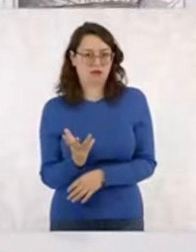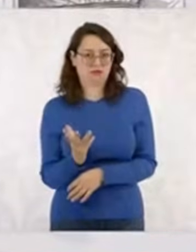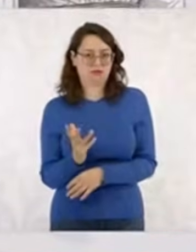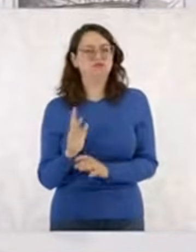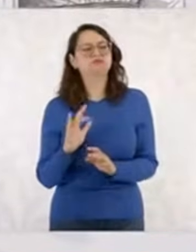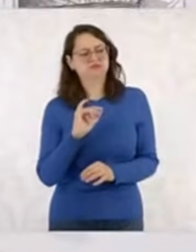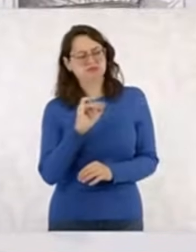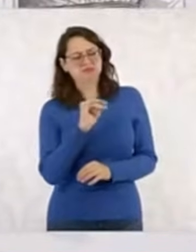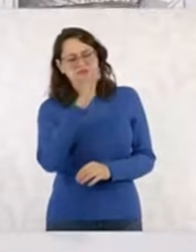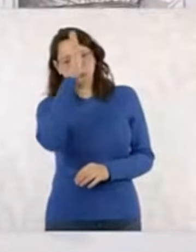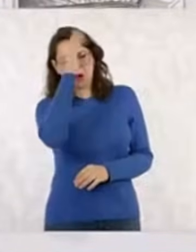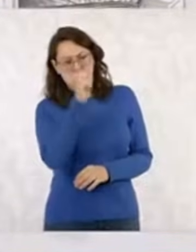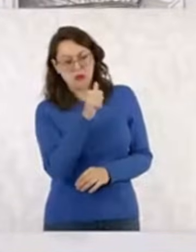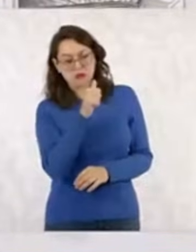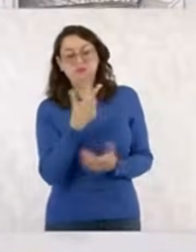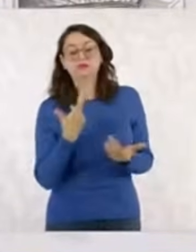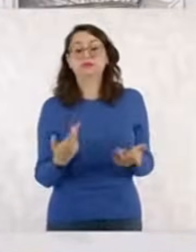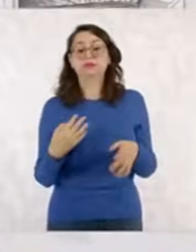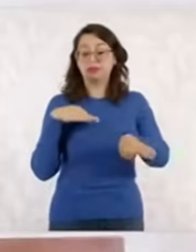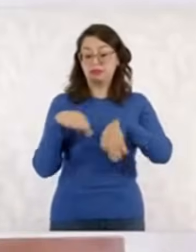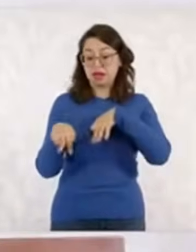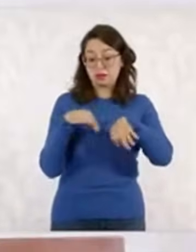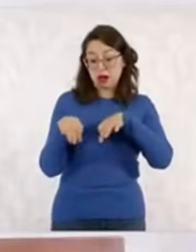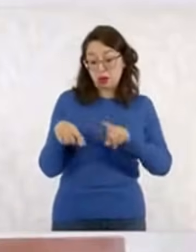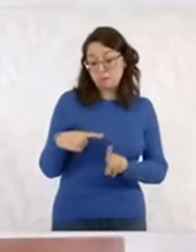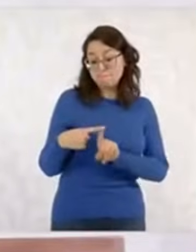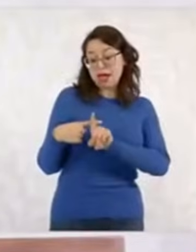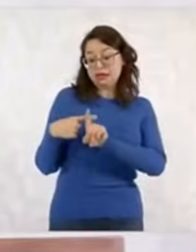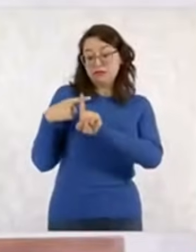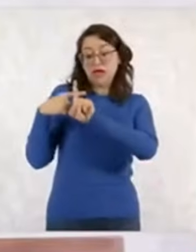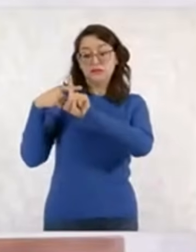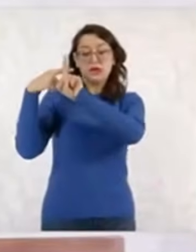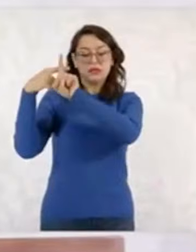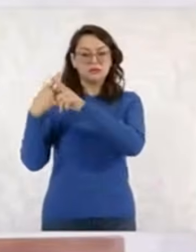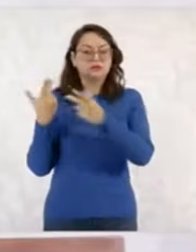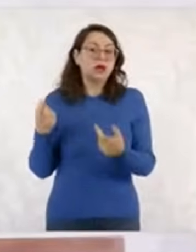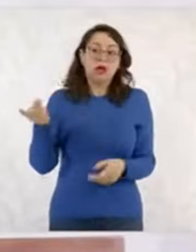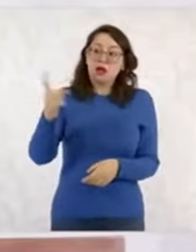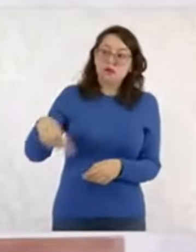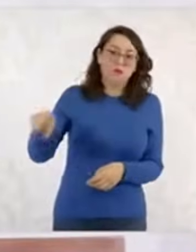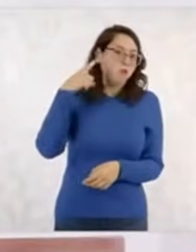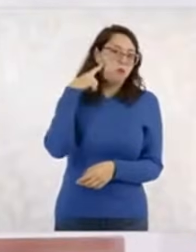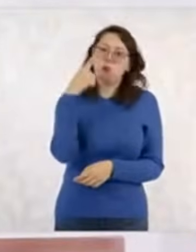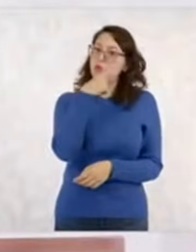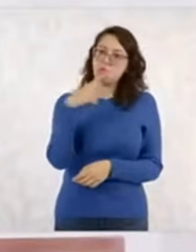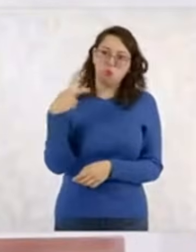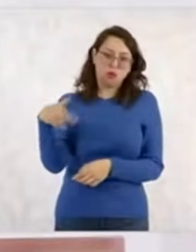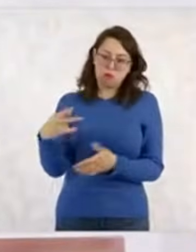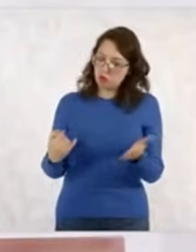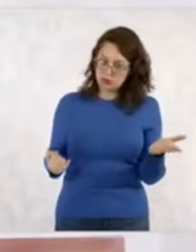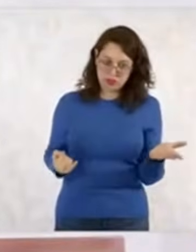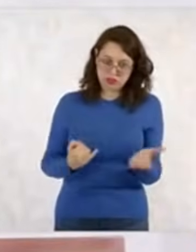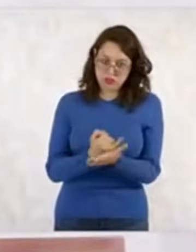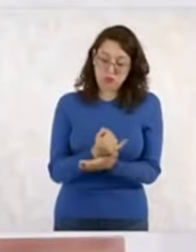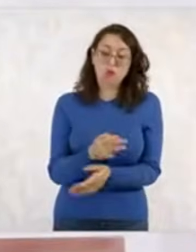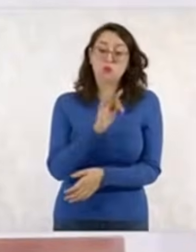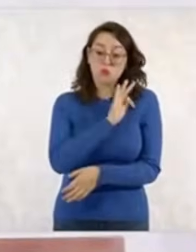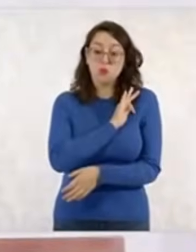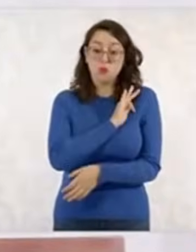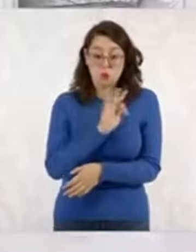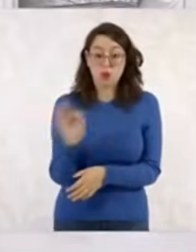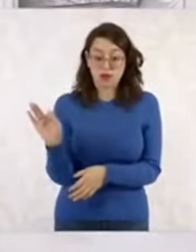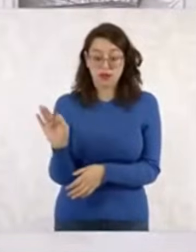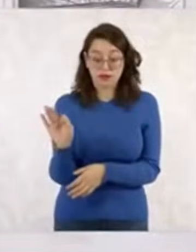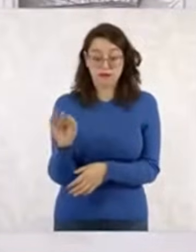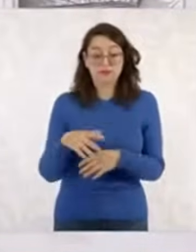ello. El trabajar horas extras siempre será una decisión de las y los trabajadores, como lo ha sido a la fecha. Ante la